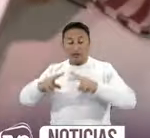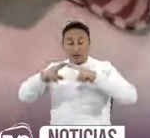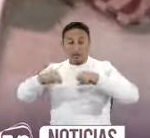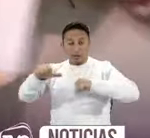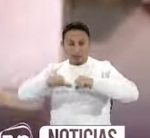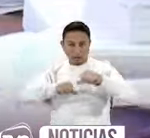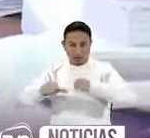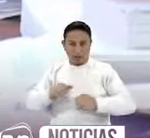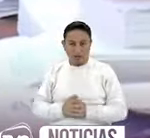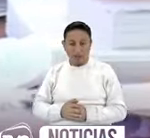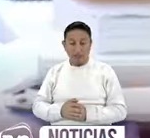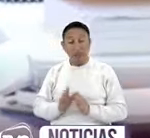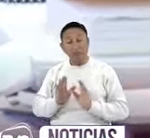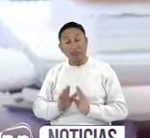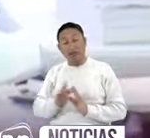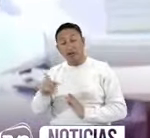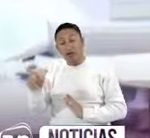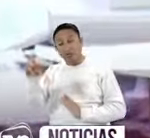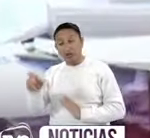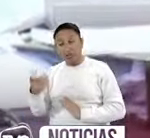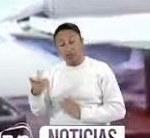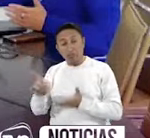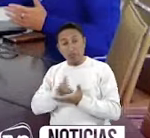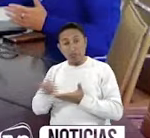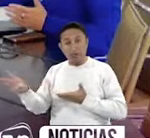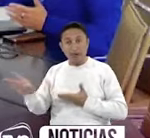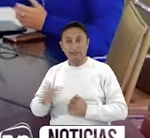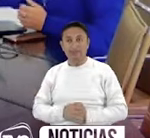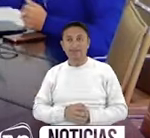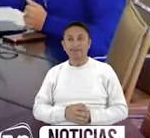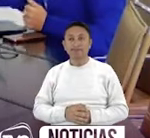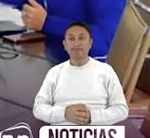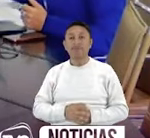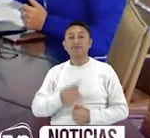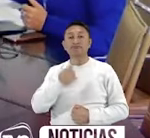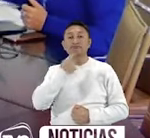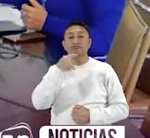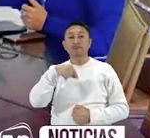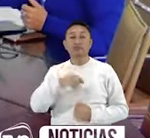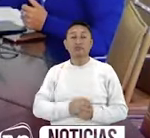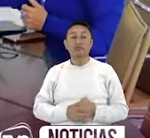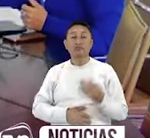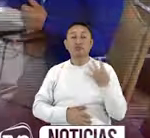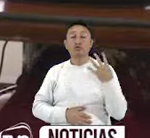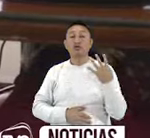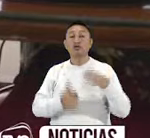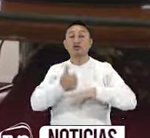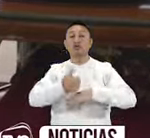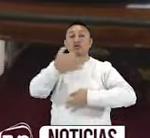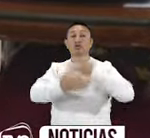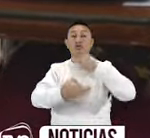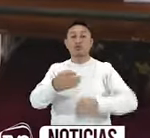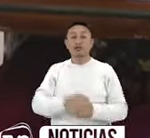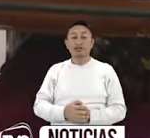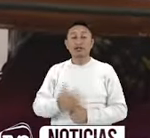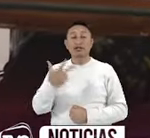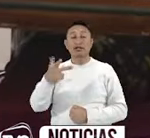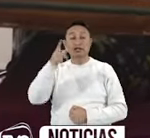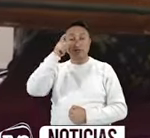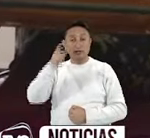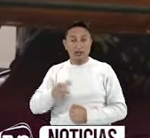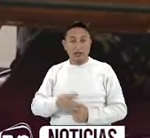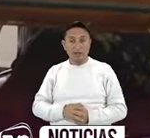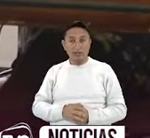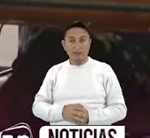podrían incluso ser destituidos. Estamos hablando de 4 jueces... de 3 fiscales, varios de